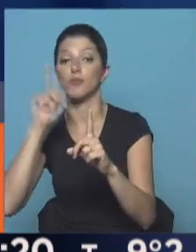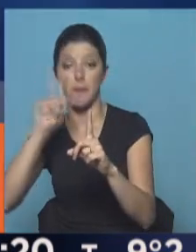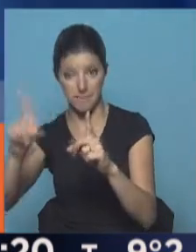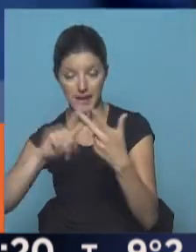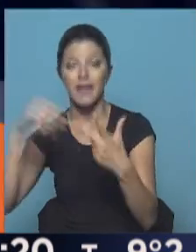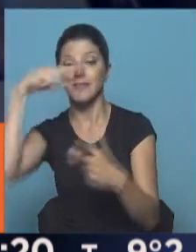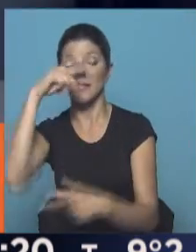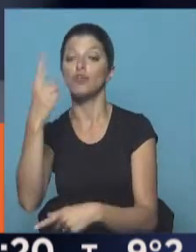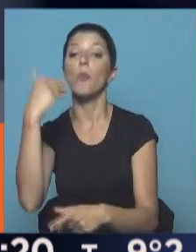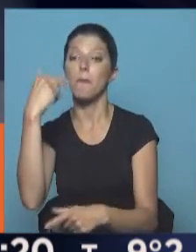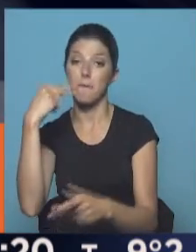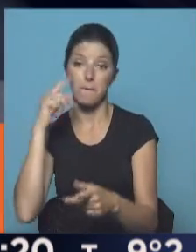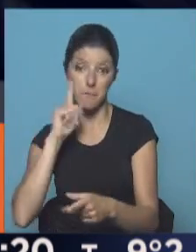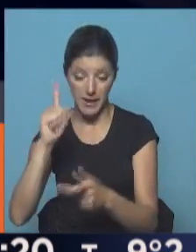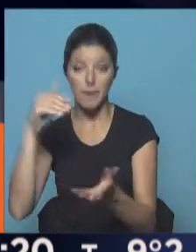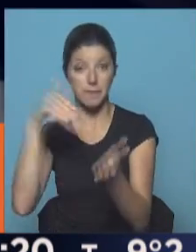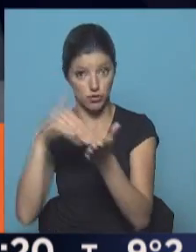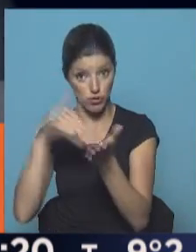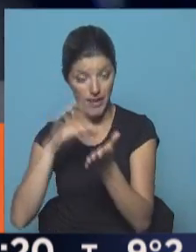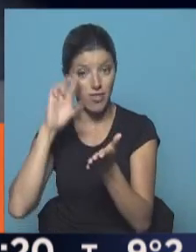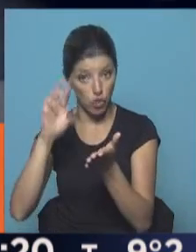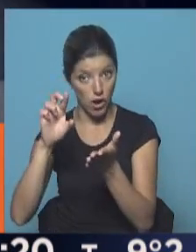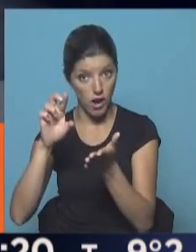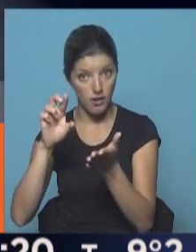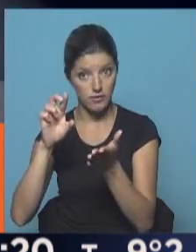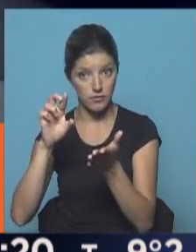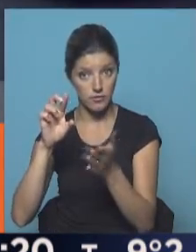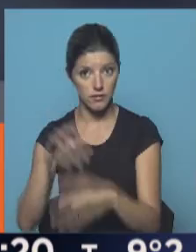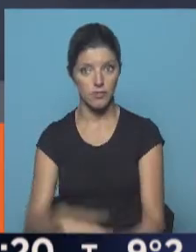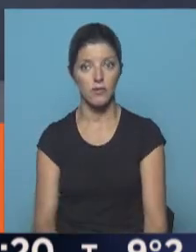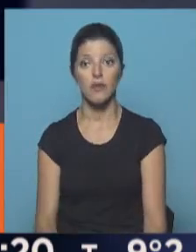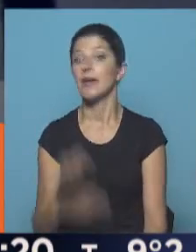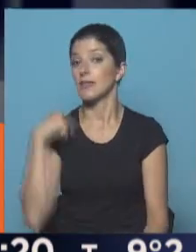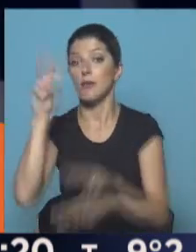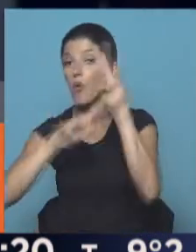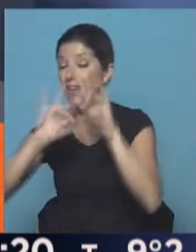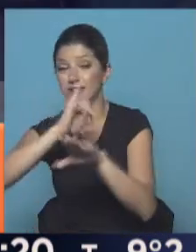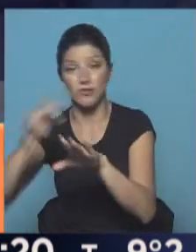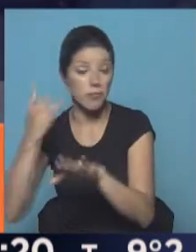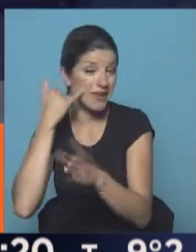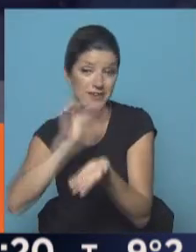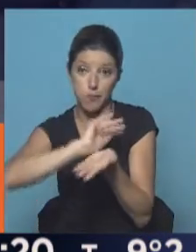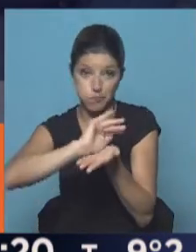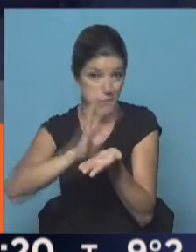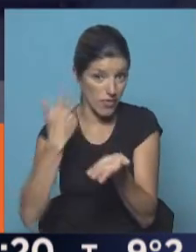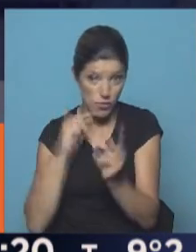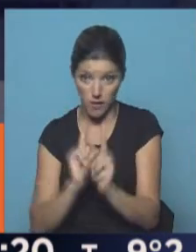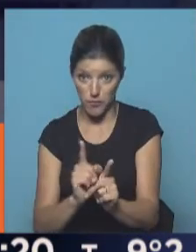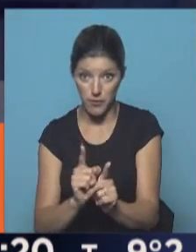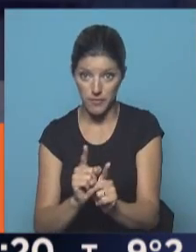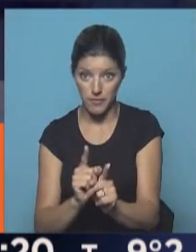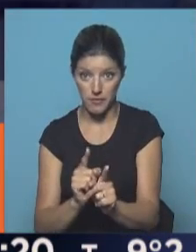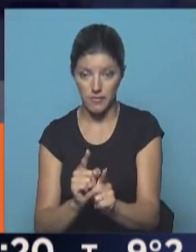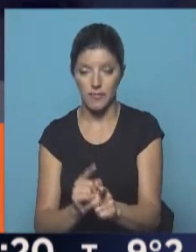71.000 millones de dólares, de que lo tenés que ir a buscar sí o sí, porque ya es deuda que tenés anterior, hay que pagar